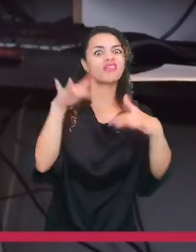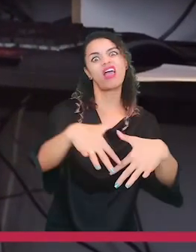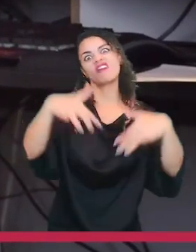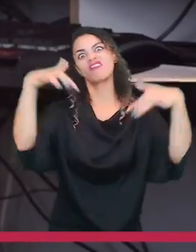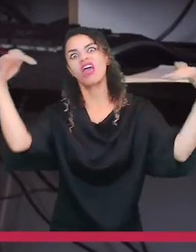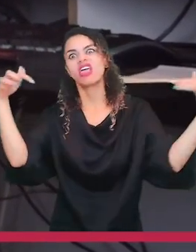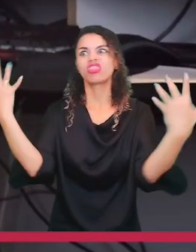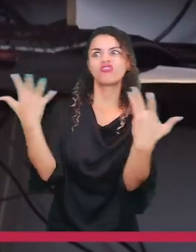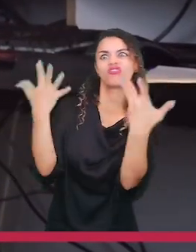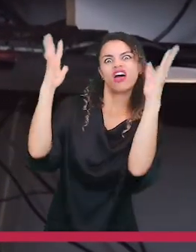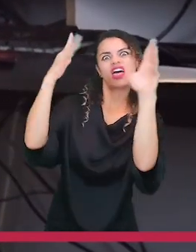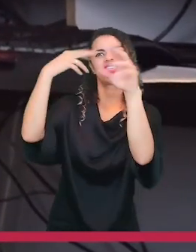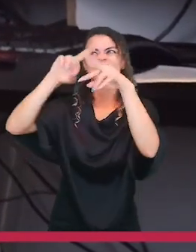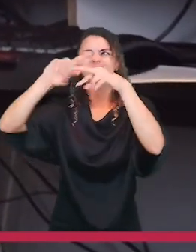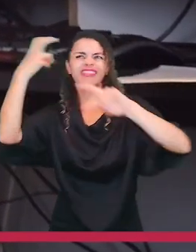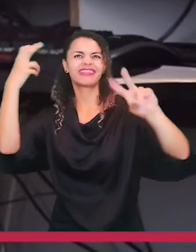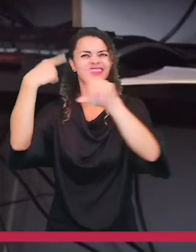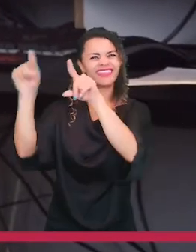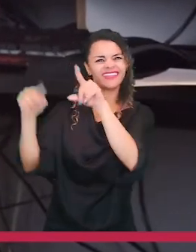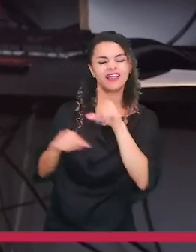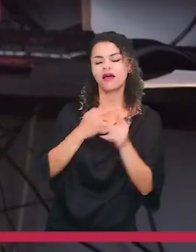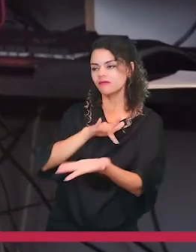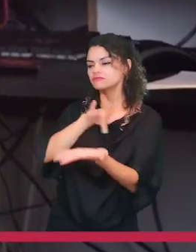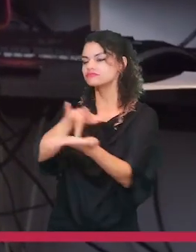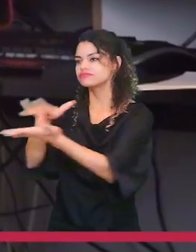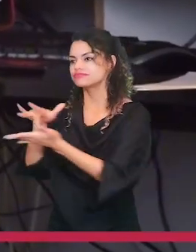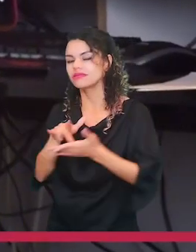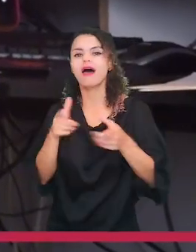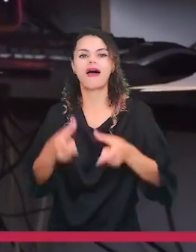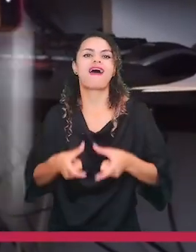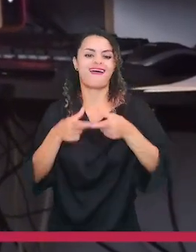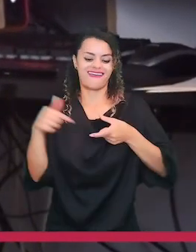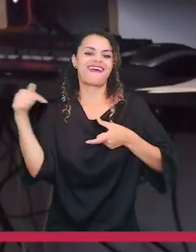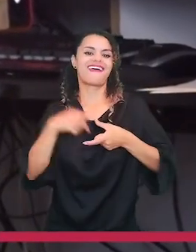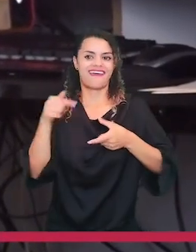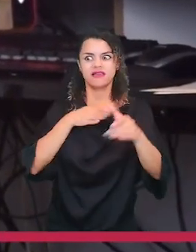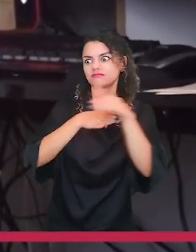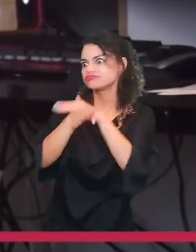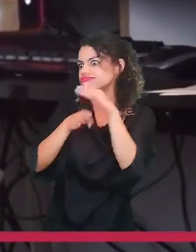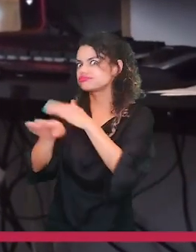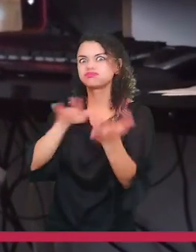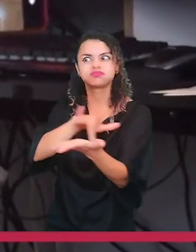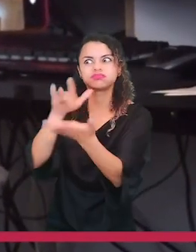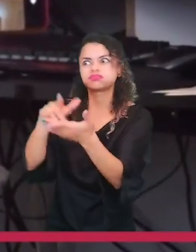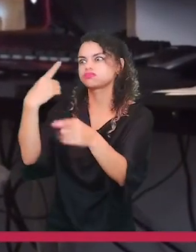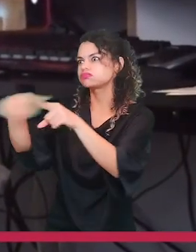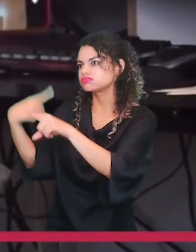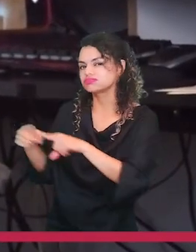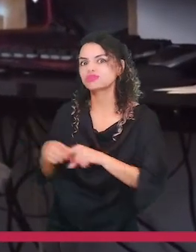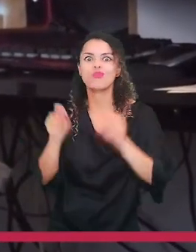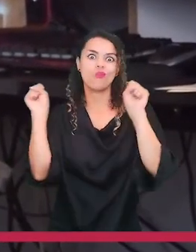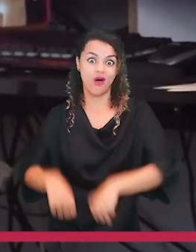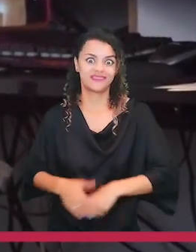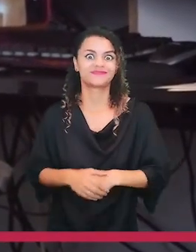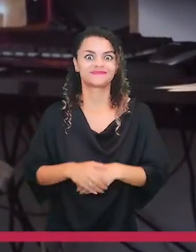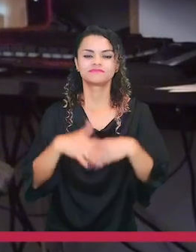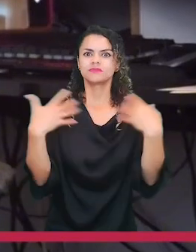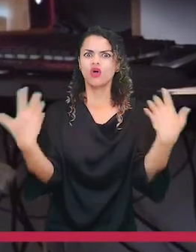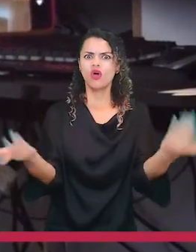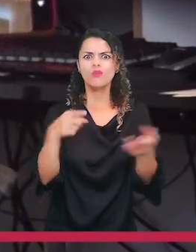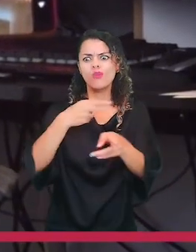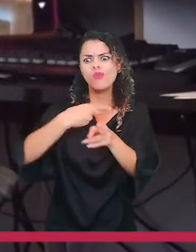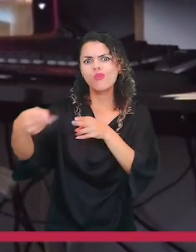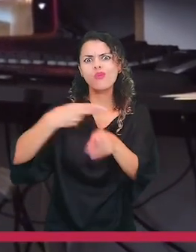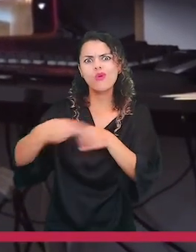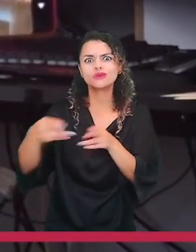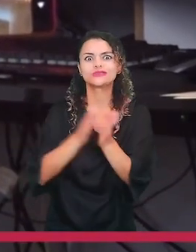usa cuando va a entrar a los eventos, a las ferias. Eso se llama una acreditación y eso te da acceso absolutamente a todo. ¿Quieres saber cómo vas a